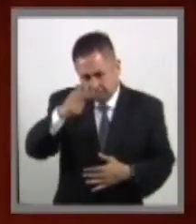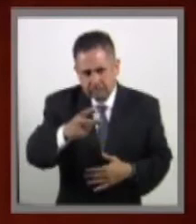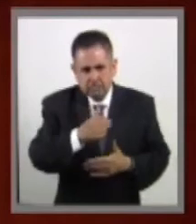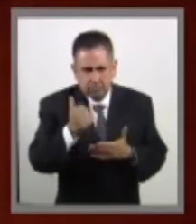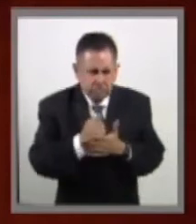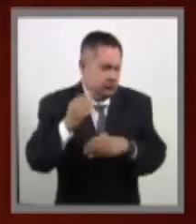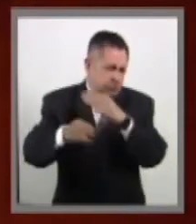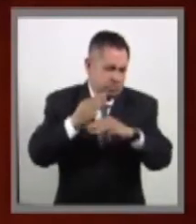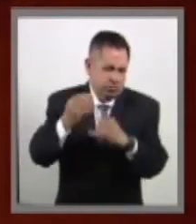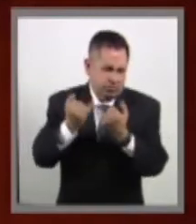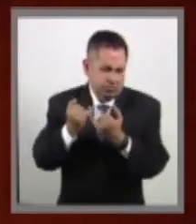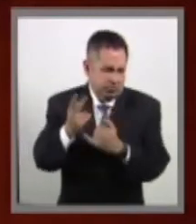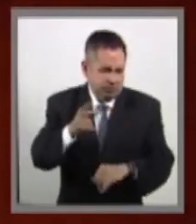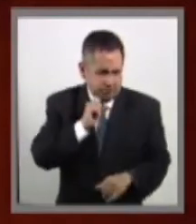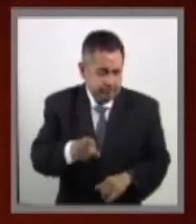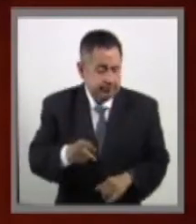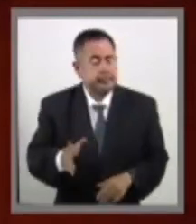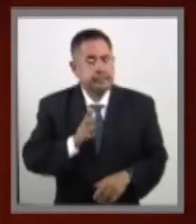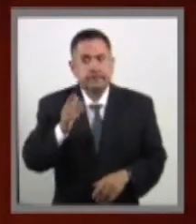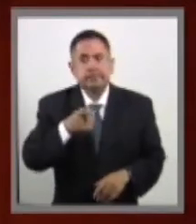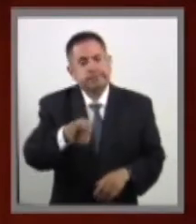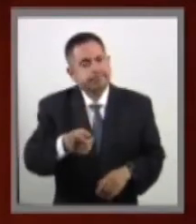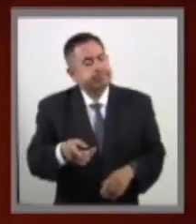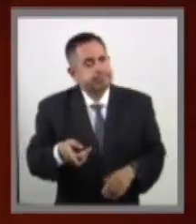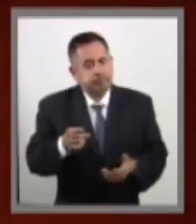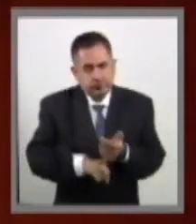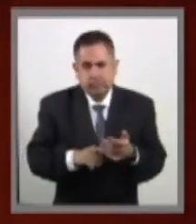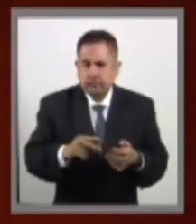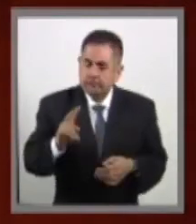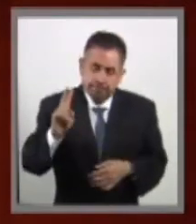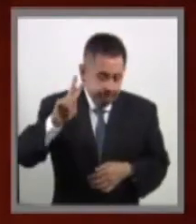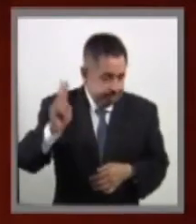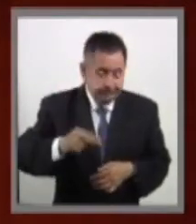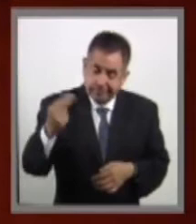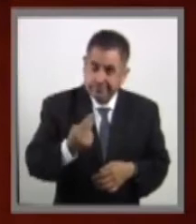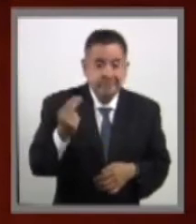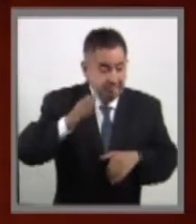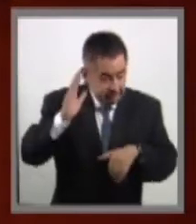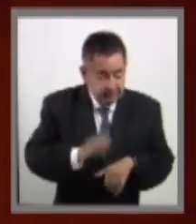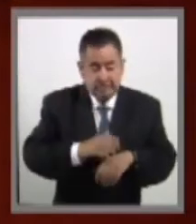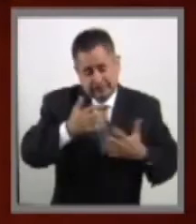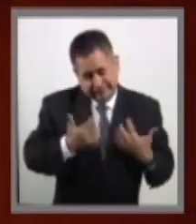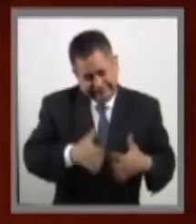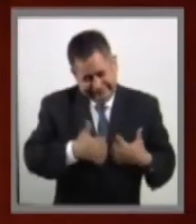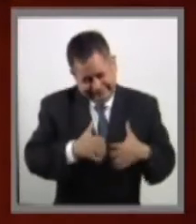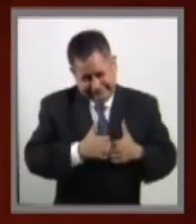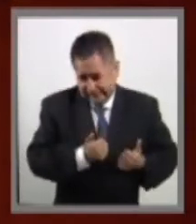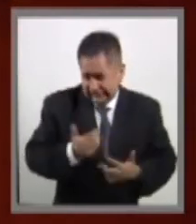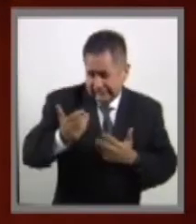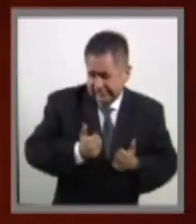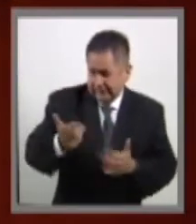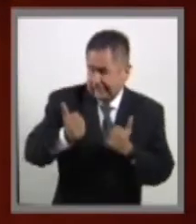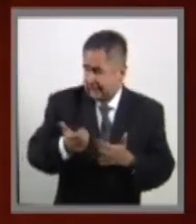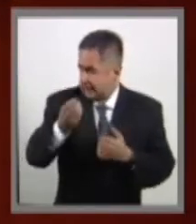en el mundo. Situación que demanda y demandará aún más de una producción y distribución